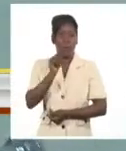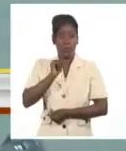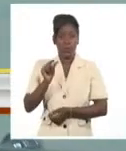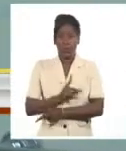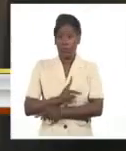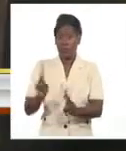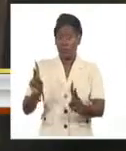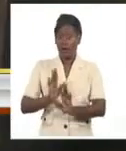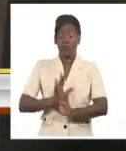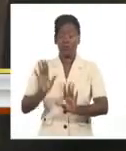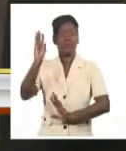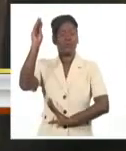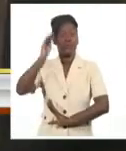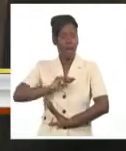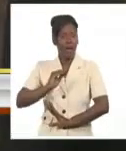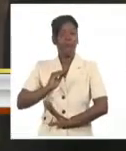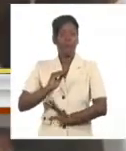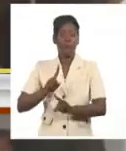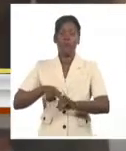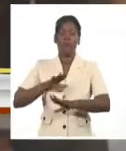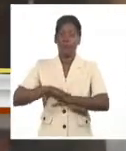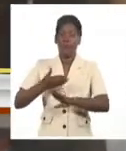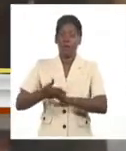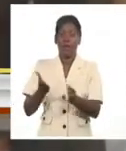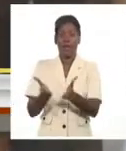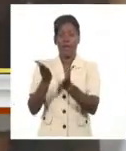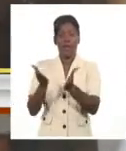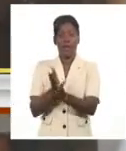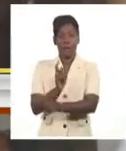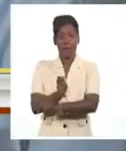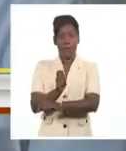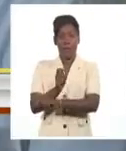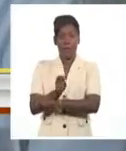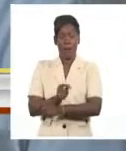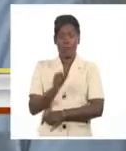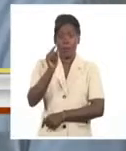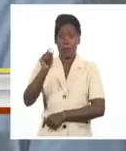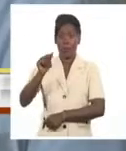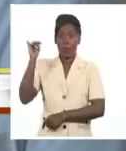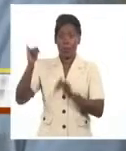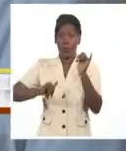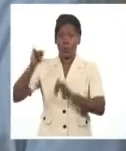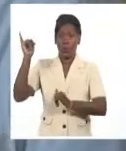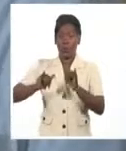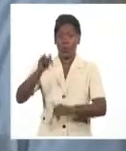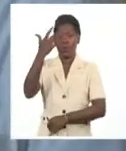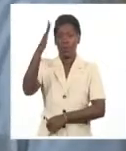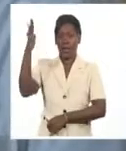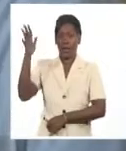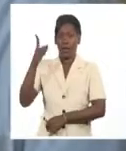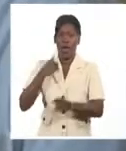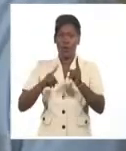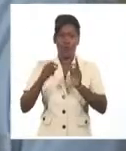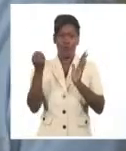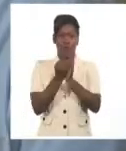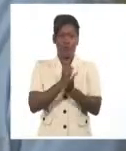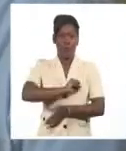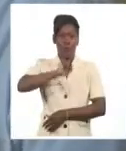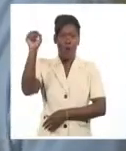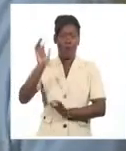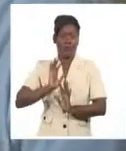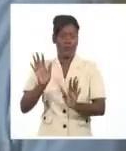profesional también se dedican a la docencia. Tenemos residentes extranjeros que estamos formando, se han graduado algunos ya que han salido,